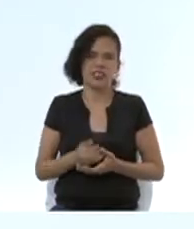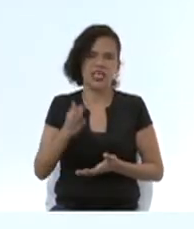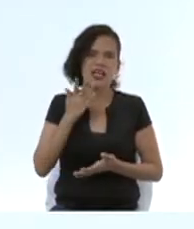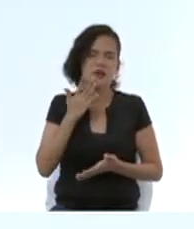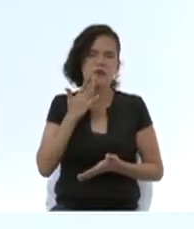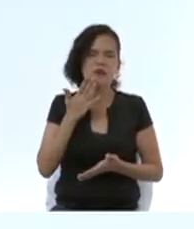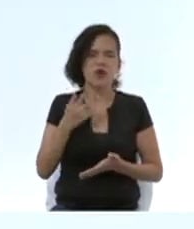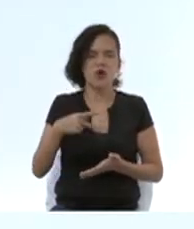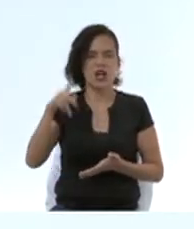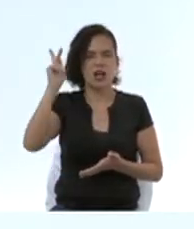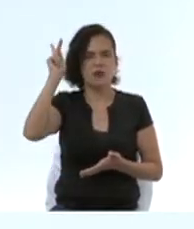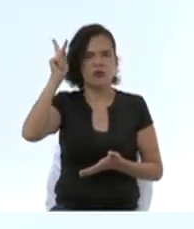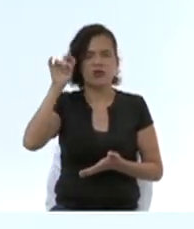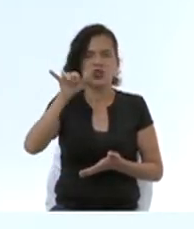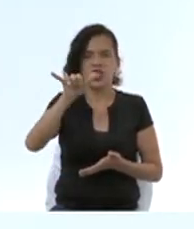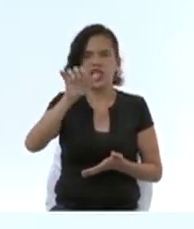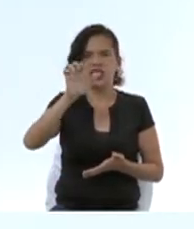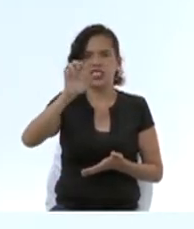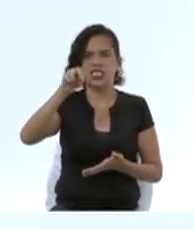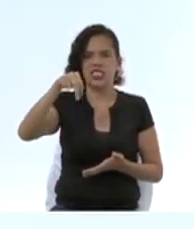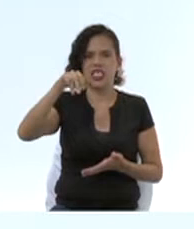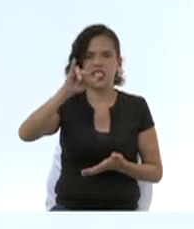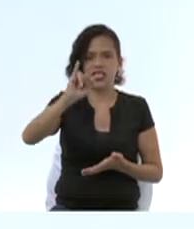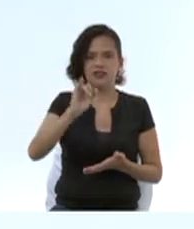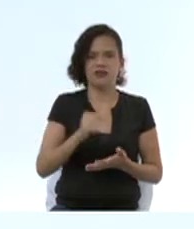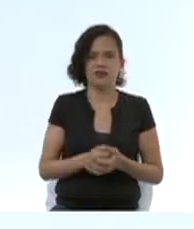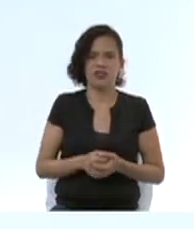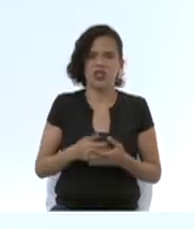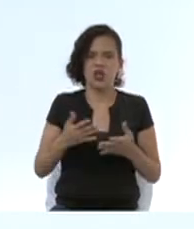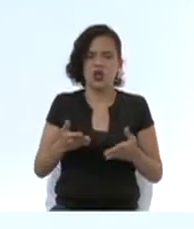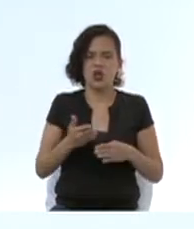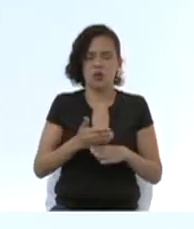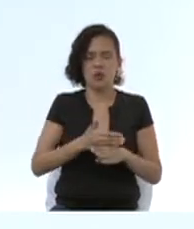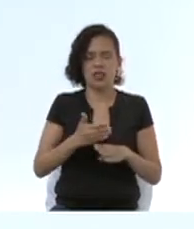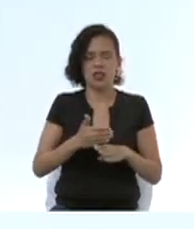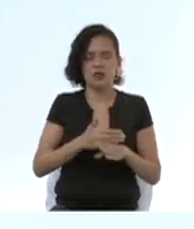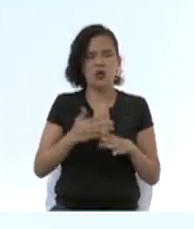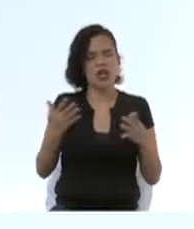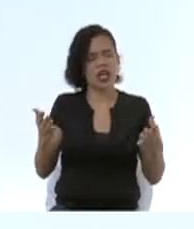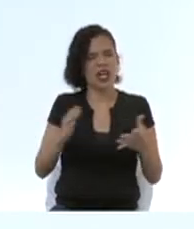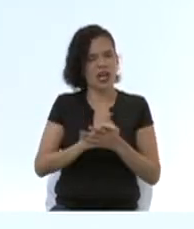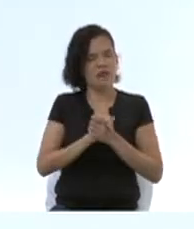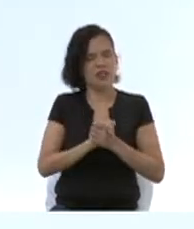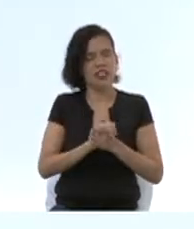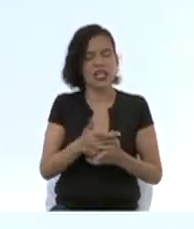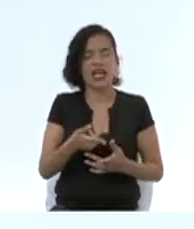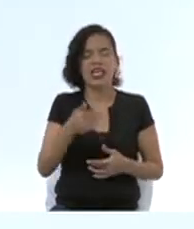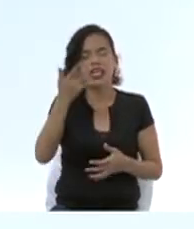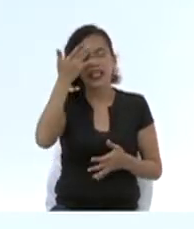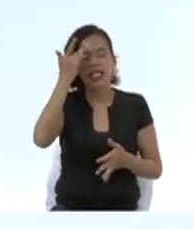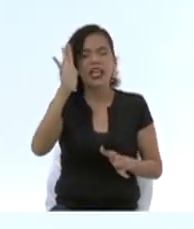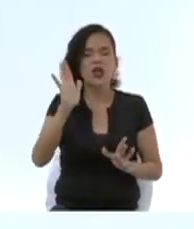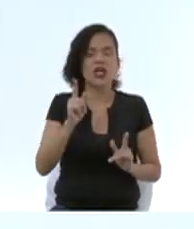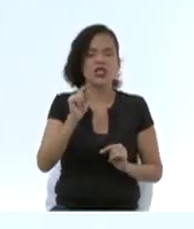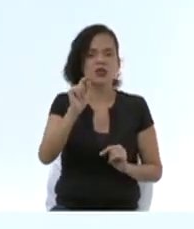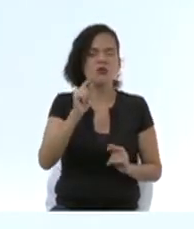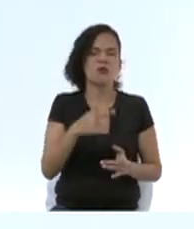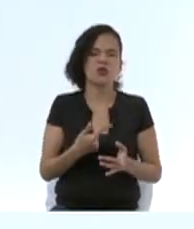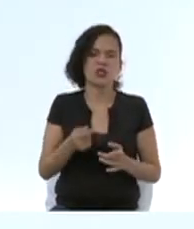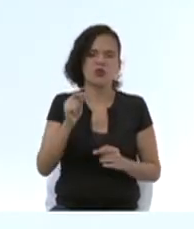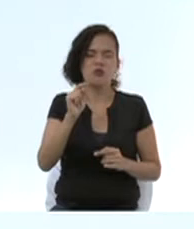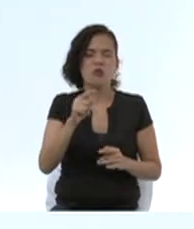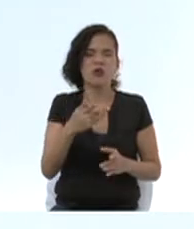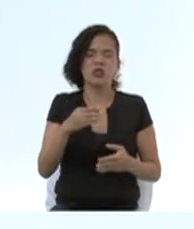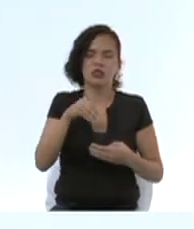Ejemplo, la profesora Jenny Martínez, que hoy en día compartimos una gran amistad. Y creo que, bueno, estos momentos han sido momentos